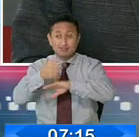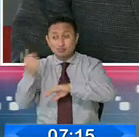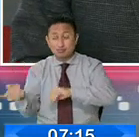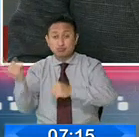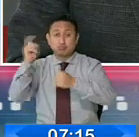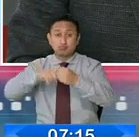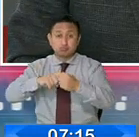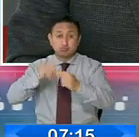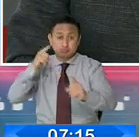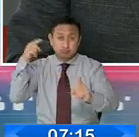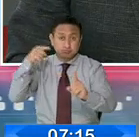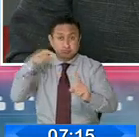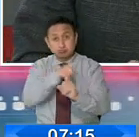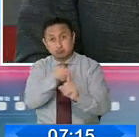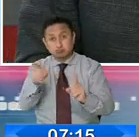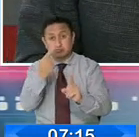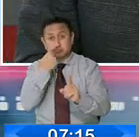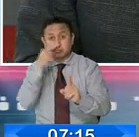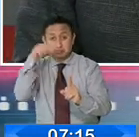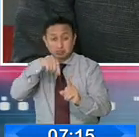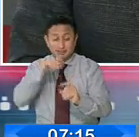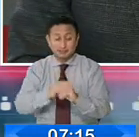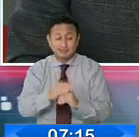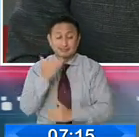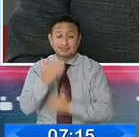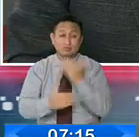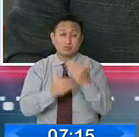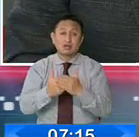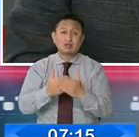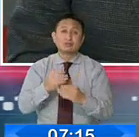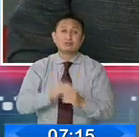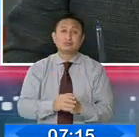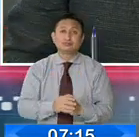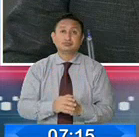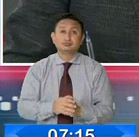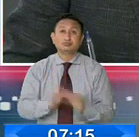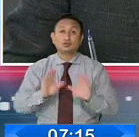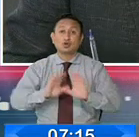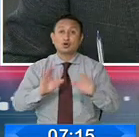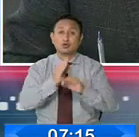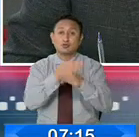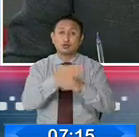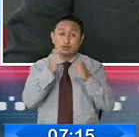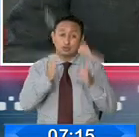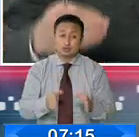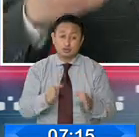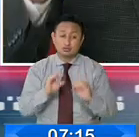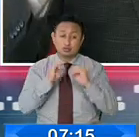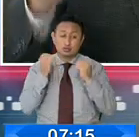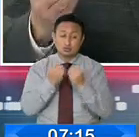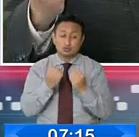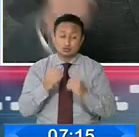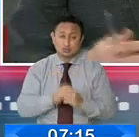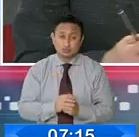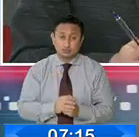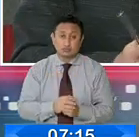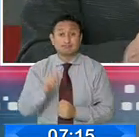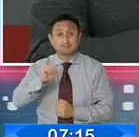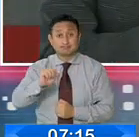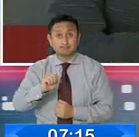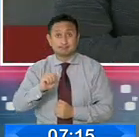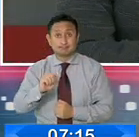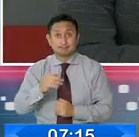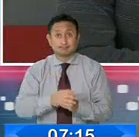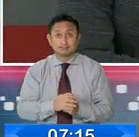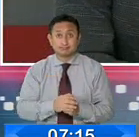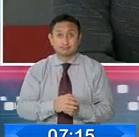intervenir directa o indirectamente con el desarrollo de los procesos ni el funcionamiento de los órganos. Aún así,